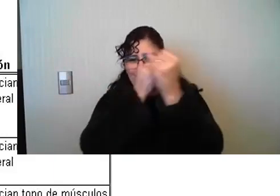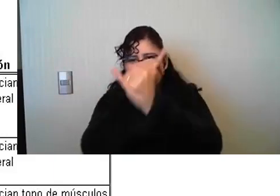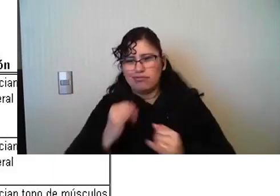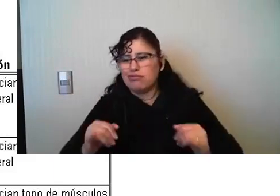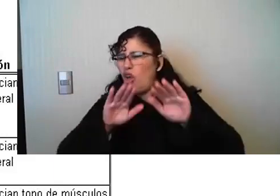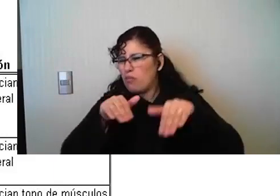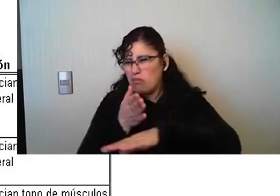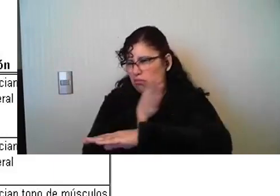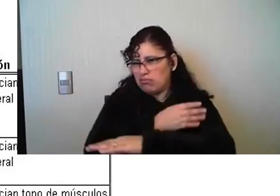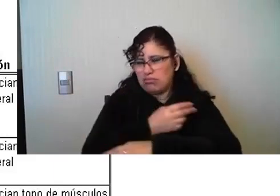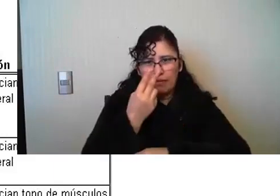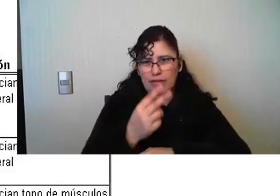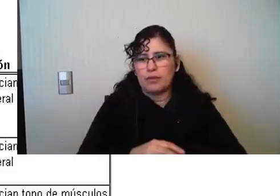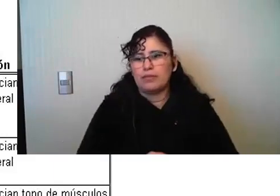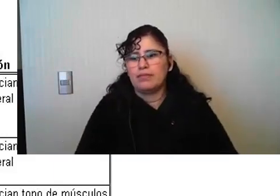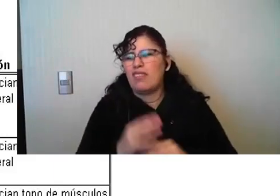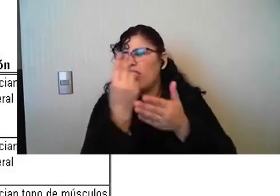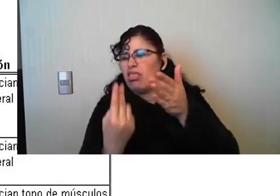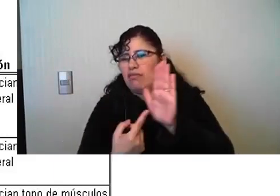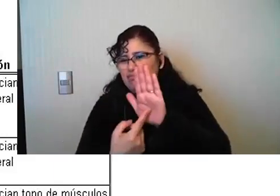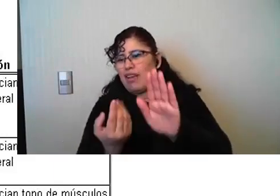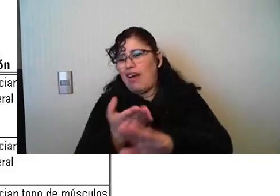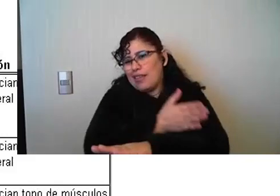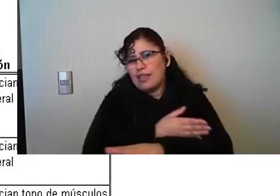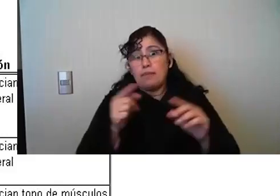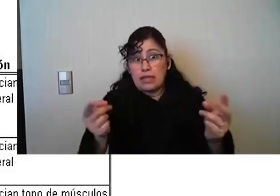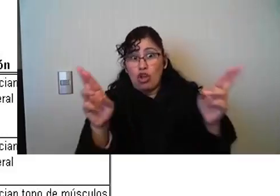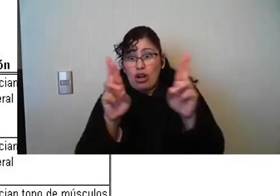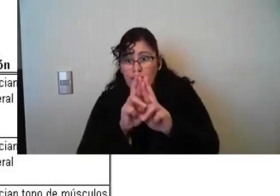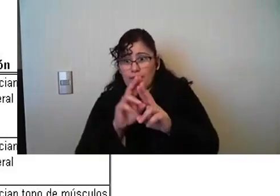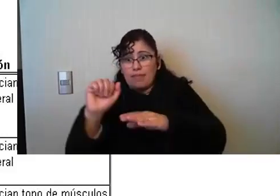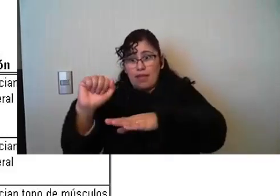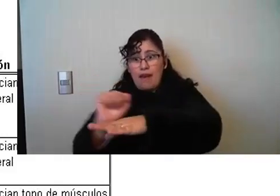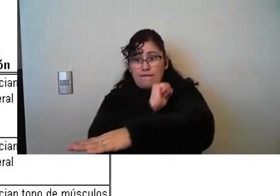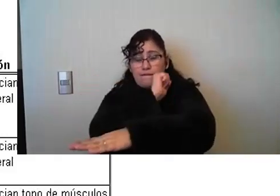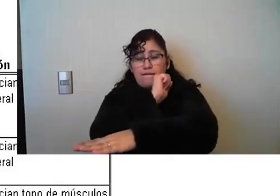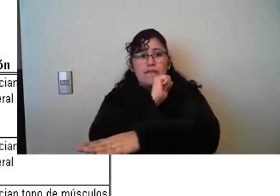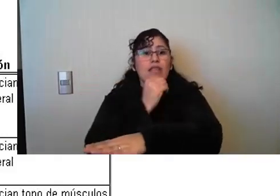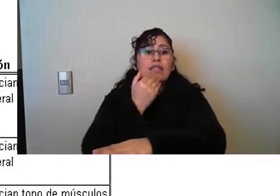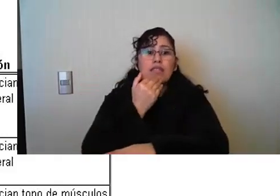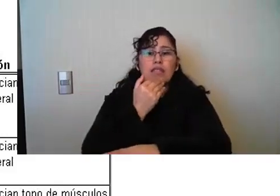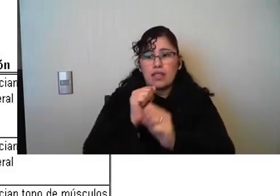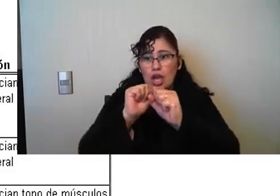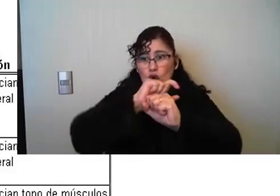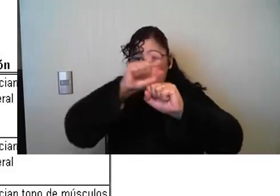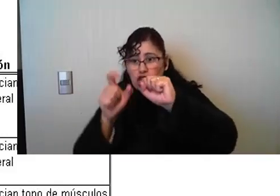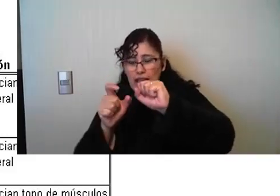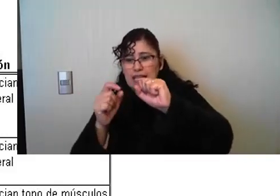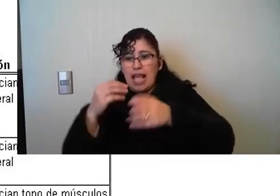en el esquema. Entonces tenemos en resumen vías aferentes desde la corteza, de la médula